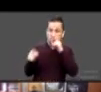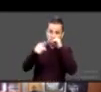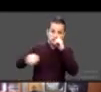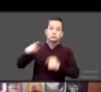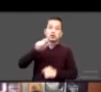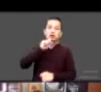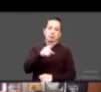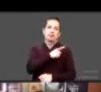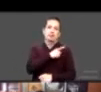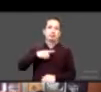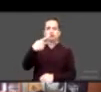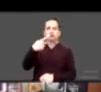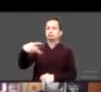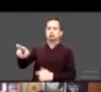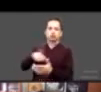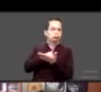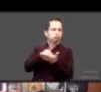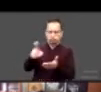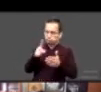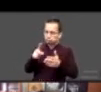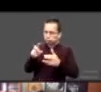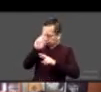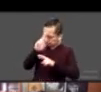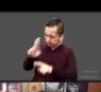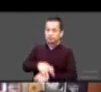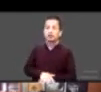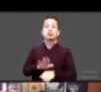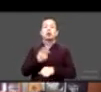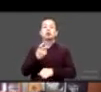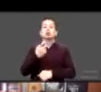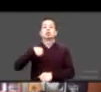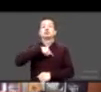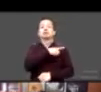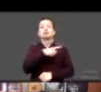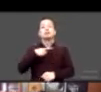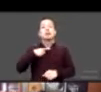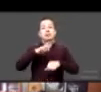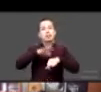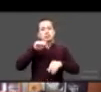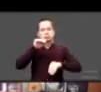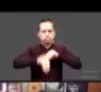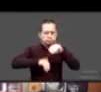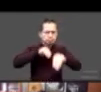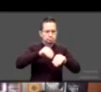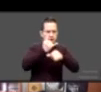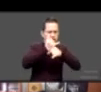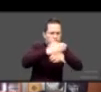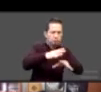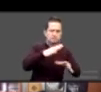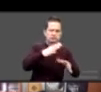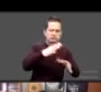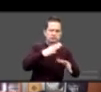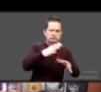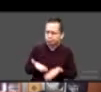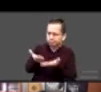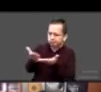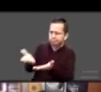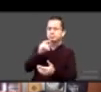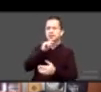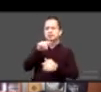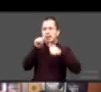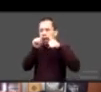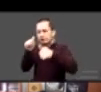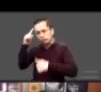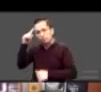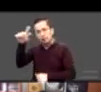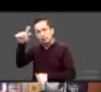servicios de información, de atención que tenemos con ellos y ellas. Y también compartirles que tenemos